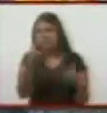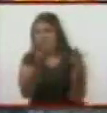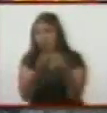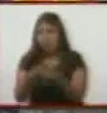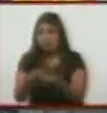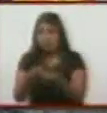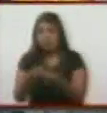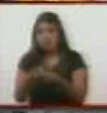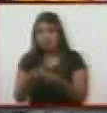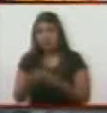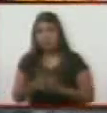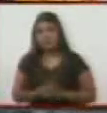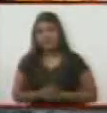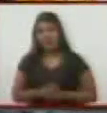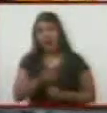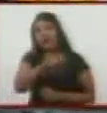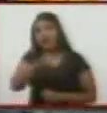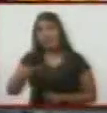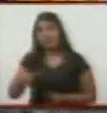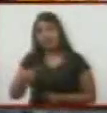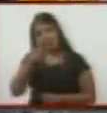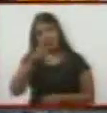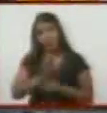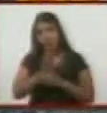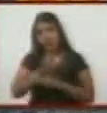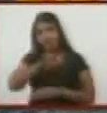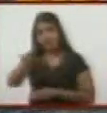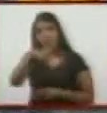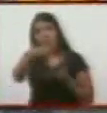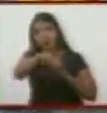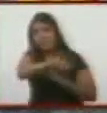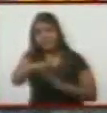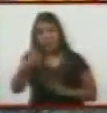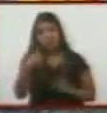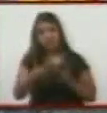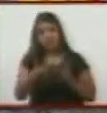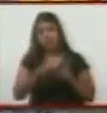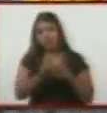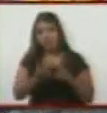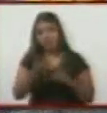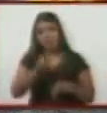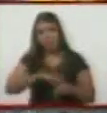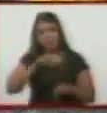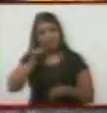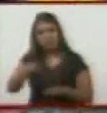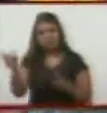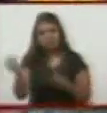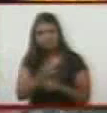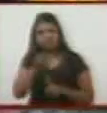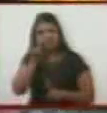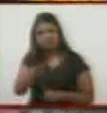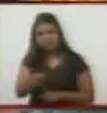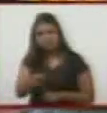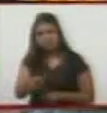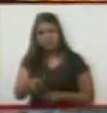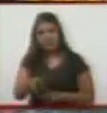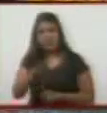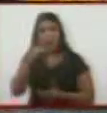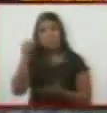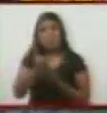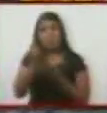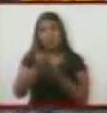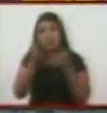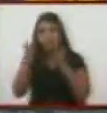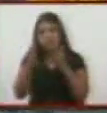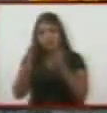línea, con la gente de seguridad de la línea y unos testigos. Y en el momento de la revisión se colocó, se le hizo la prueba de orientación